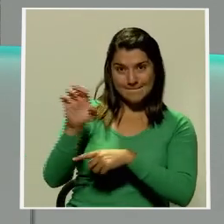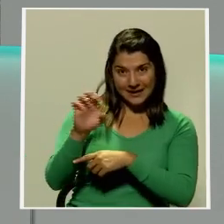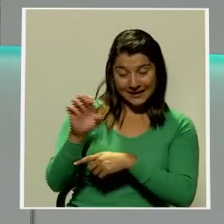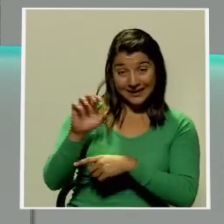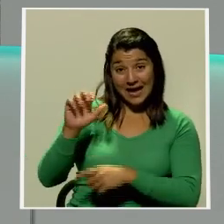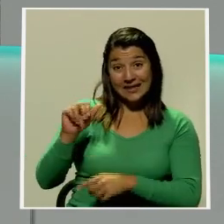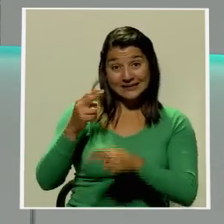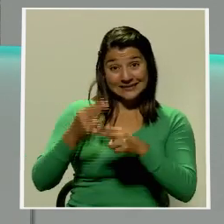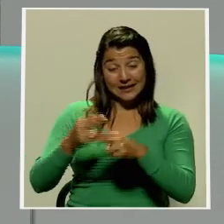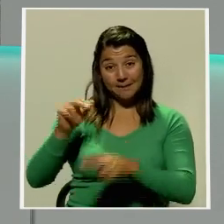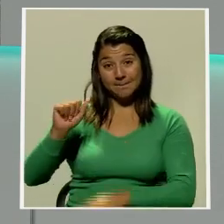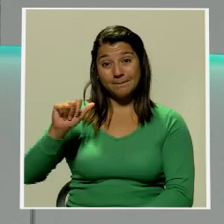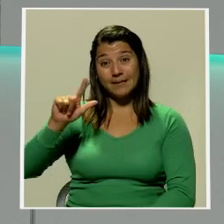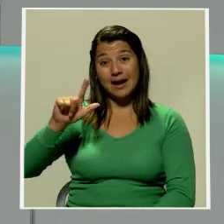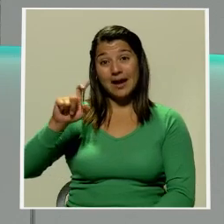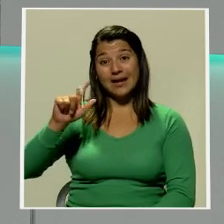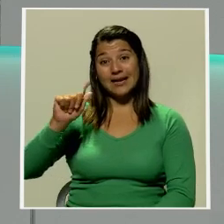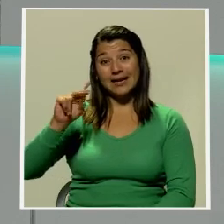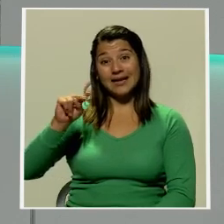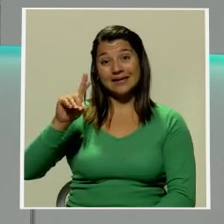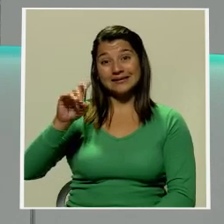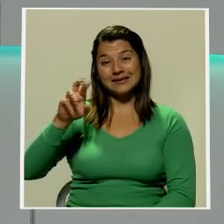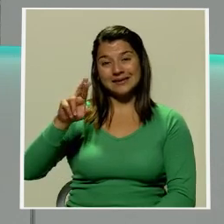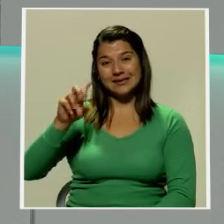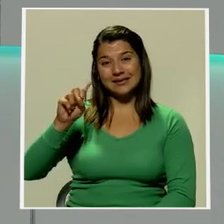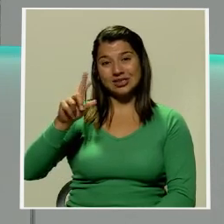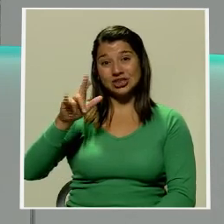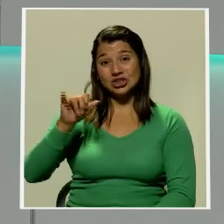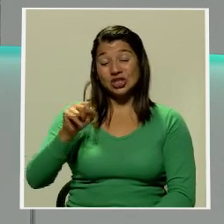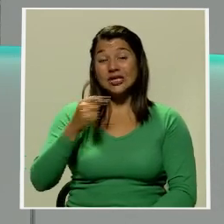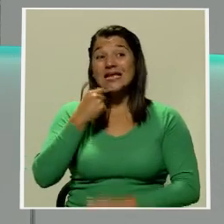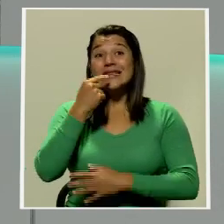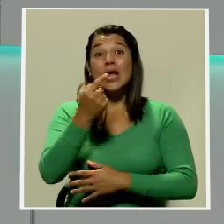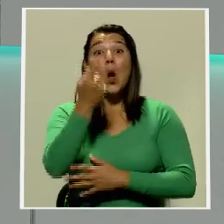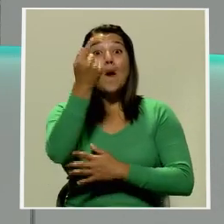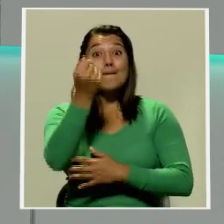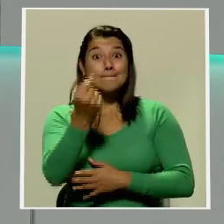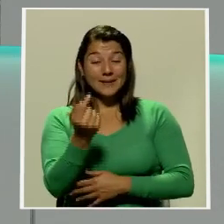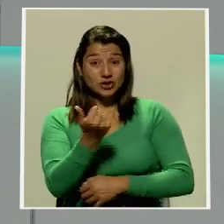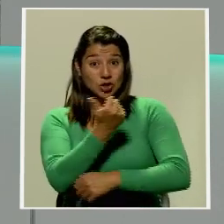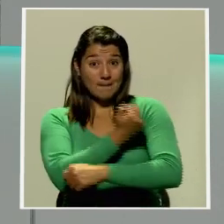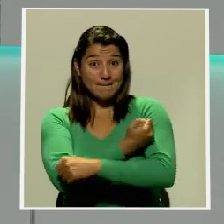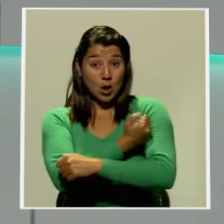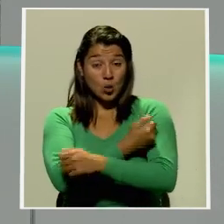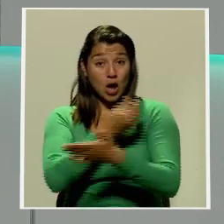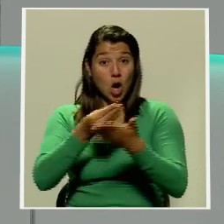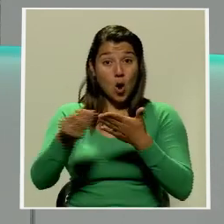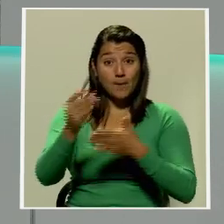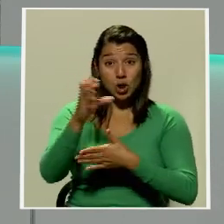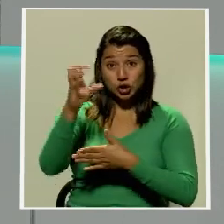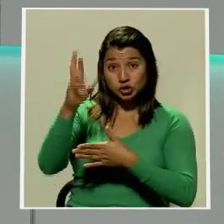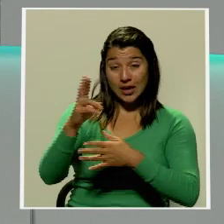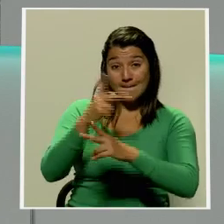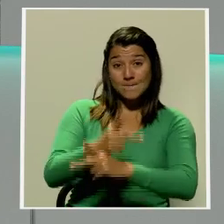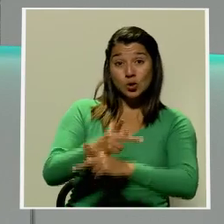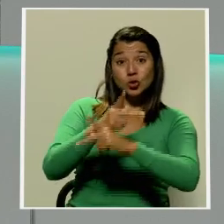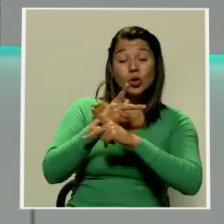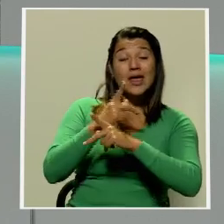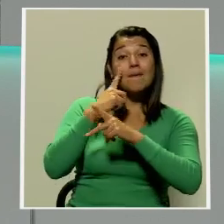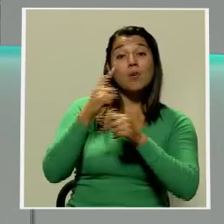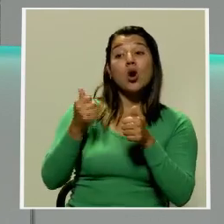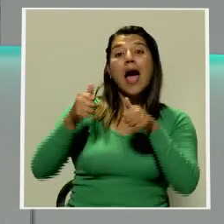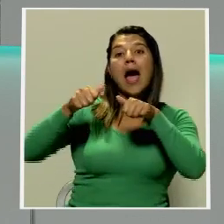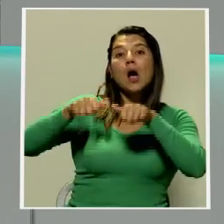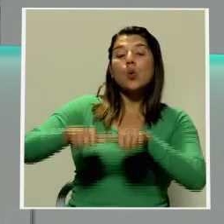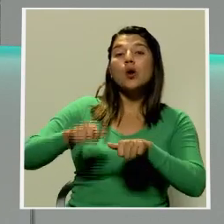Alexander Solís, alegó que los precios de las vacunas que se vendieron a Costa Rica están protegidos por un acuerdo